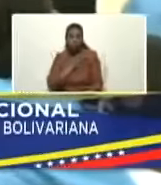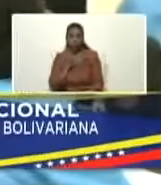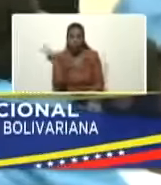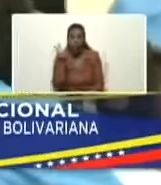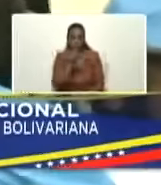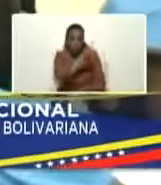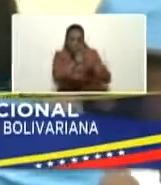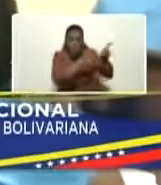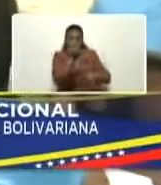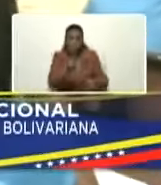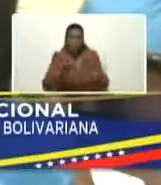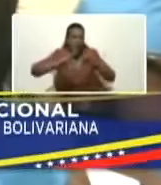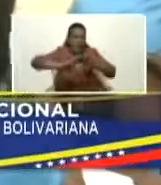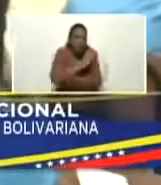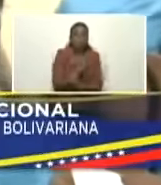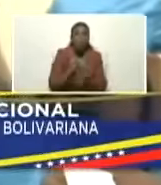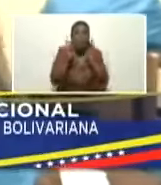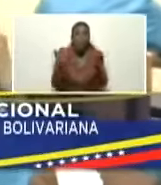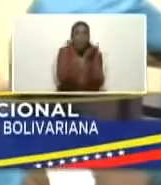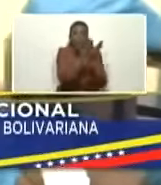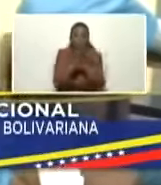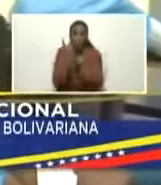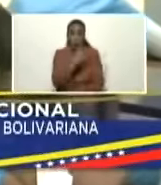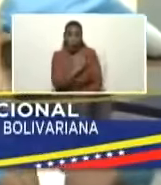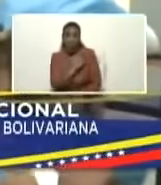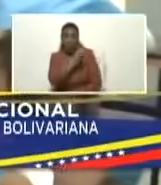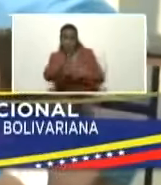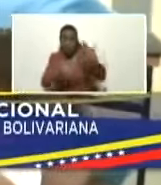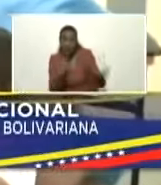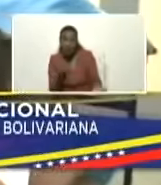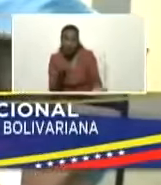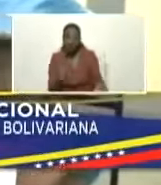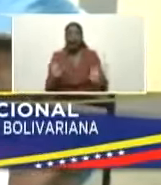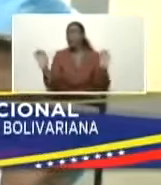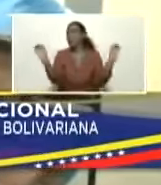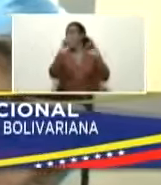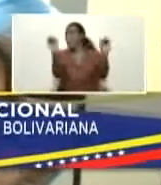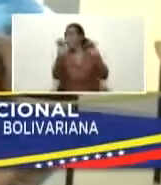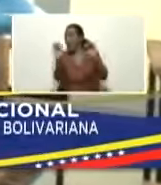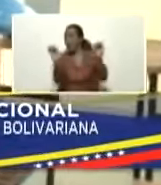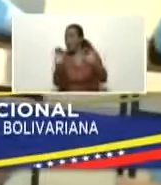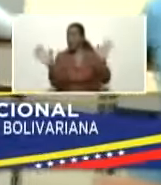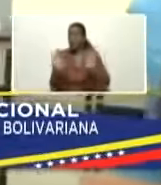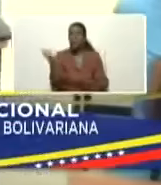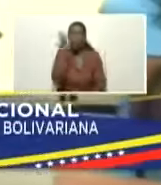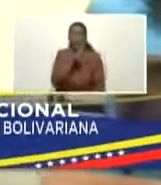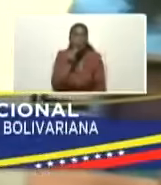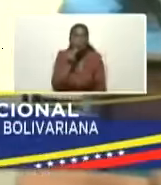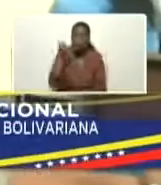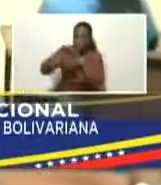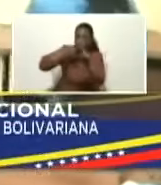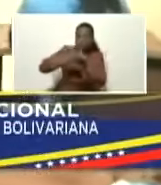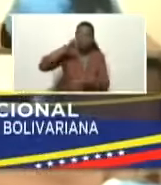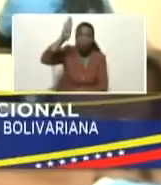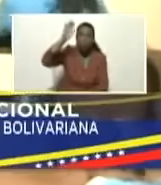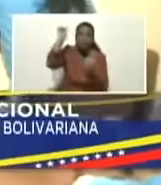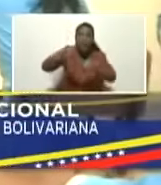¿Ustedes quieren que se elimine la oportunidad de estudio para la juventud? ¿La juventud va a luchar por su